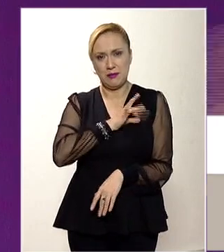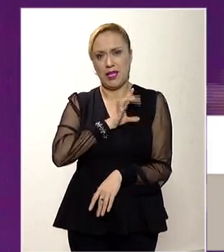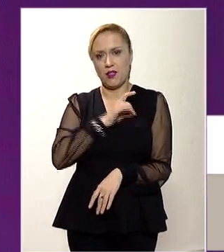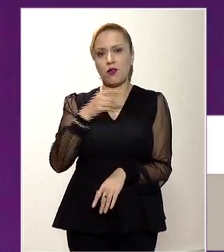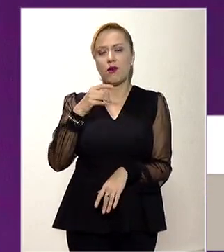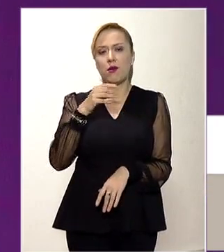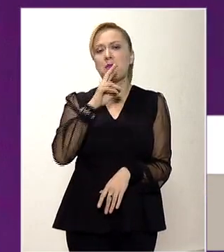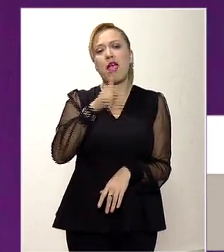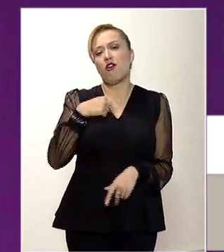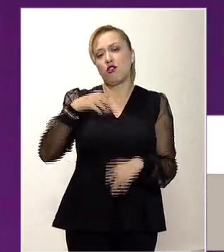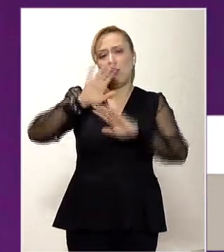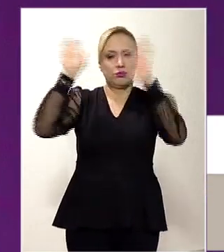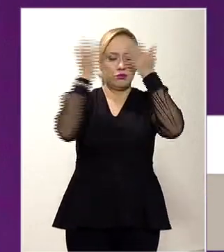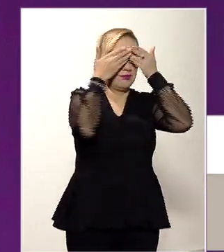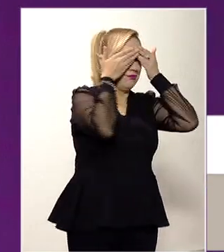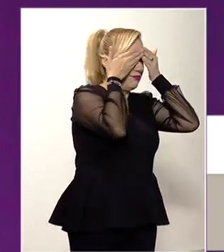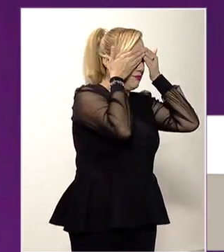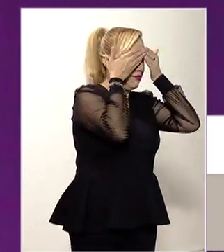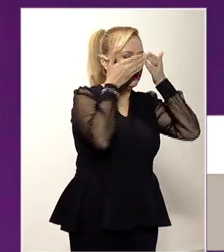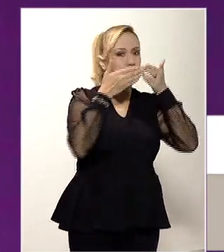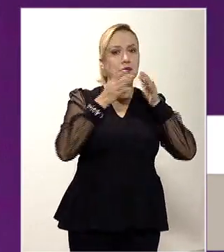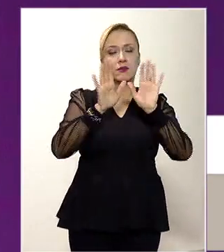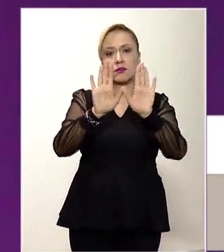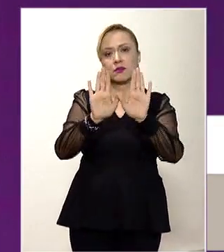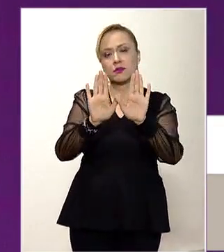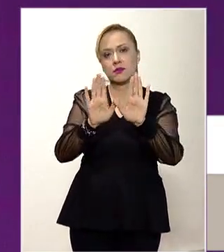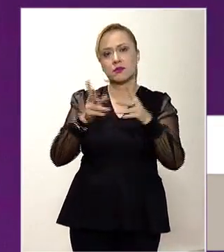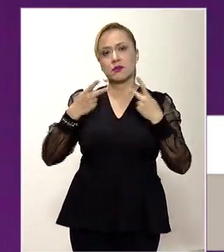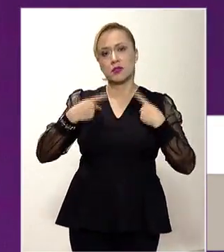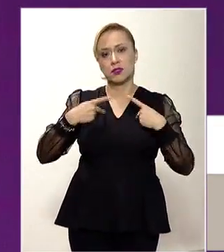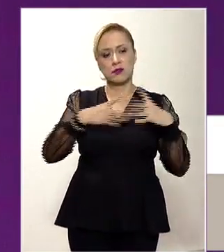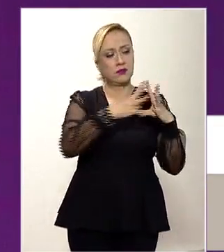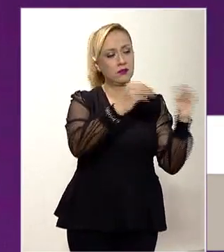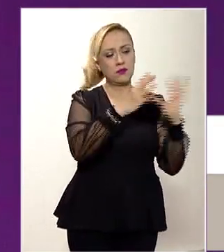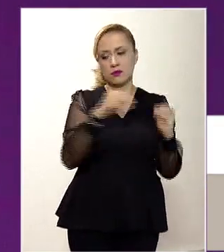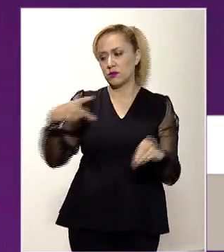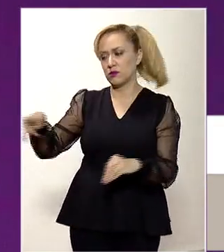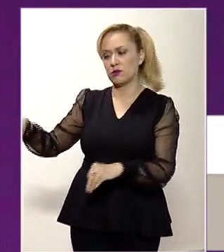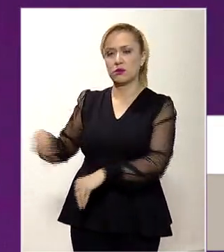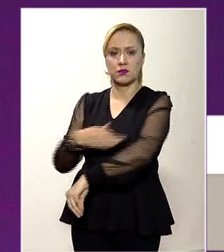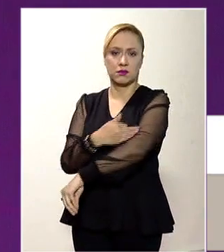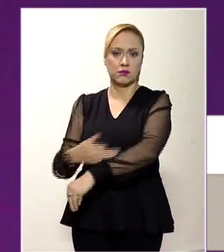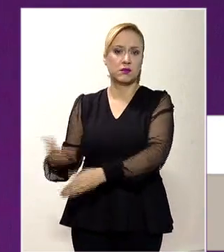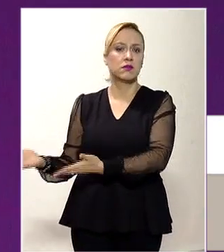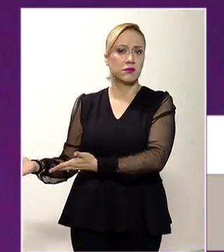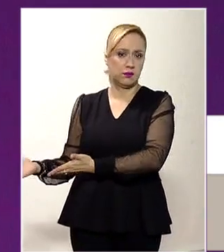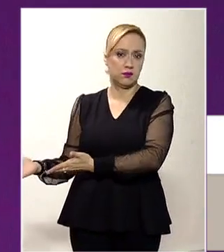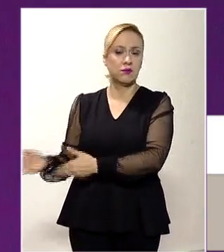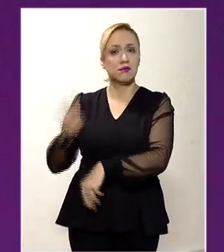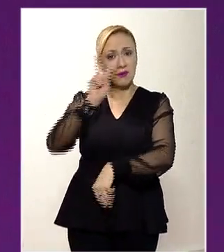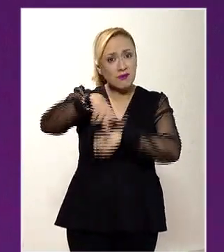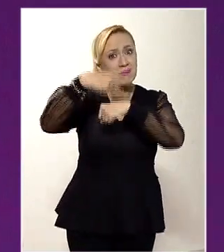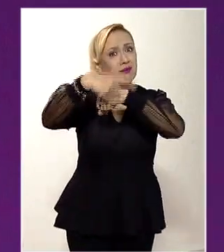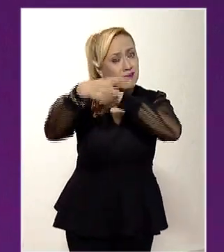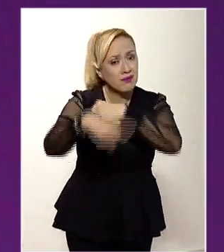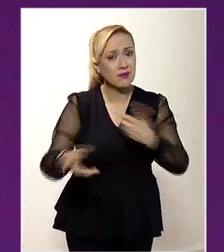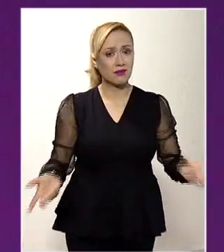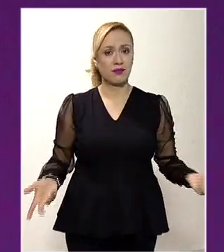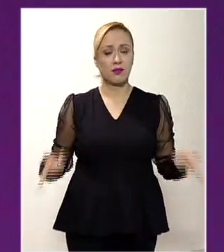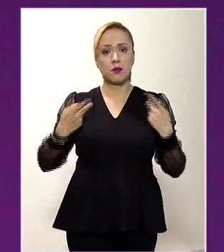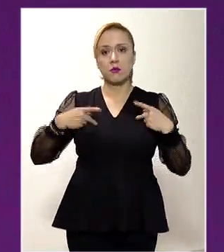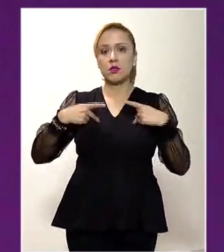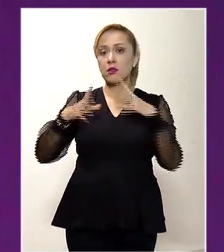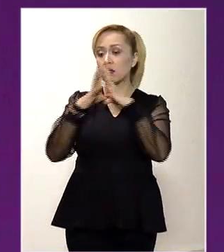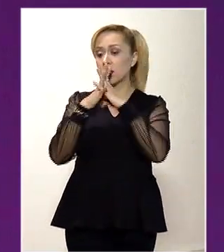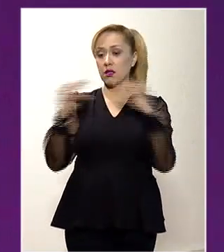pasando, claro, no enterarme, pero se lo debemos a las familias de los desaparecidos y además debemos estar informadas porque hay riesgo, ¿no? Las personas que